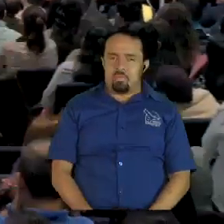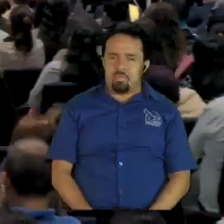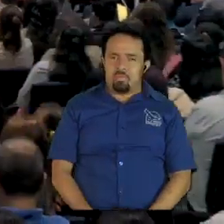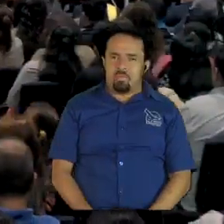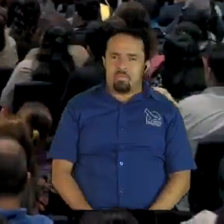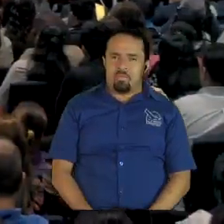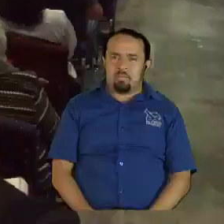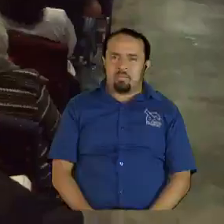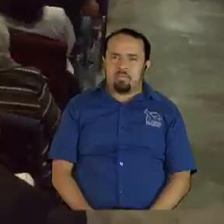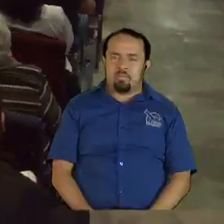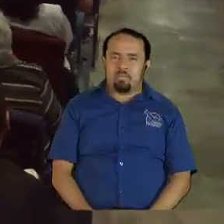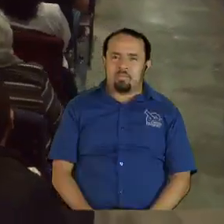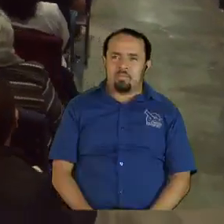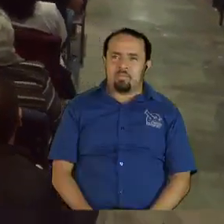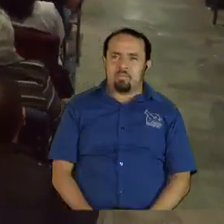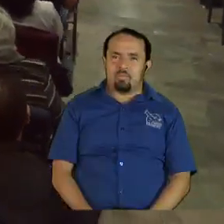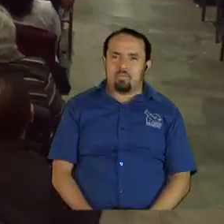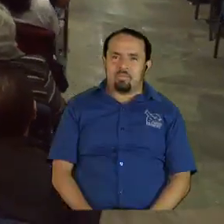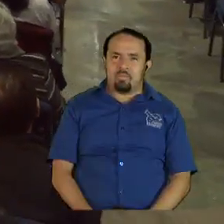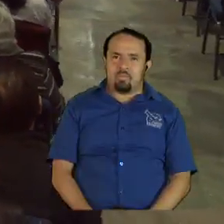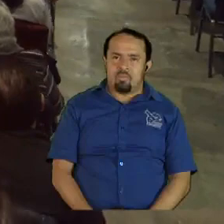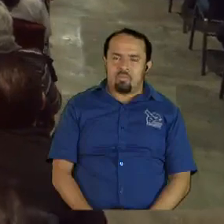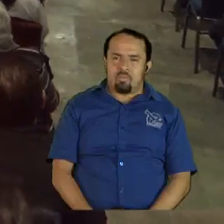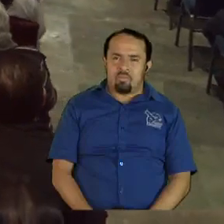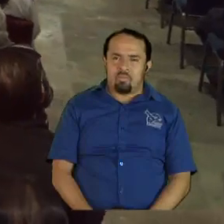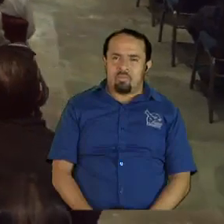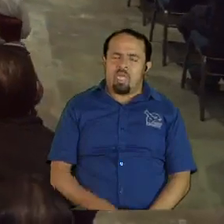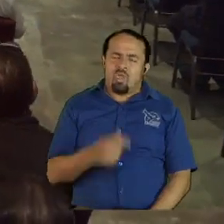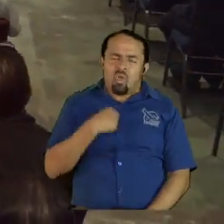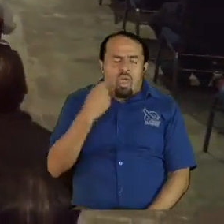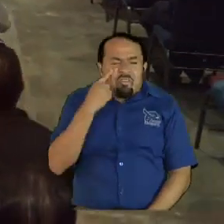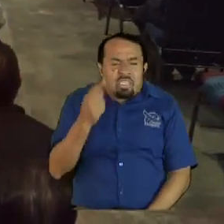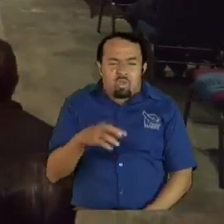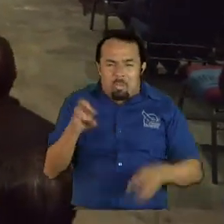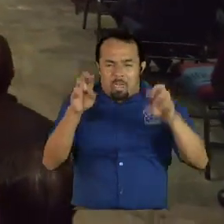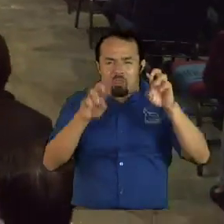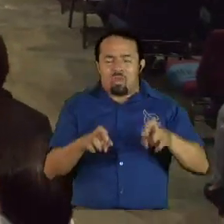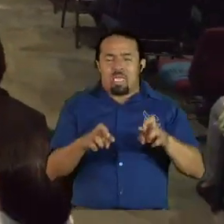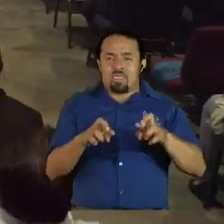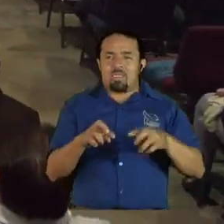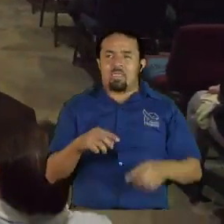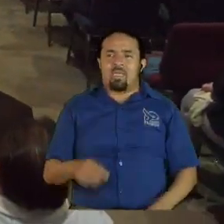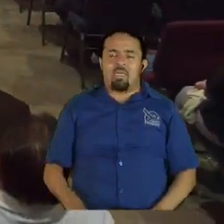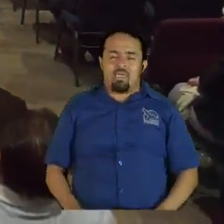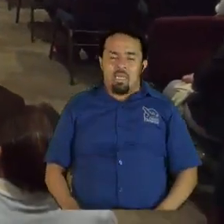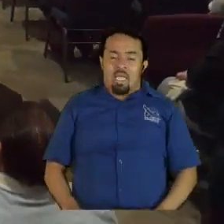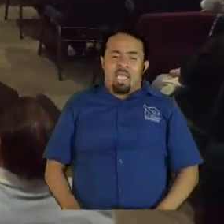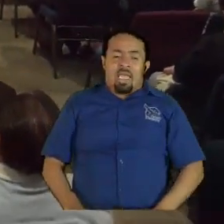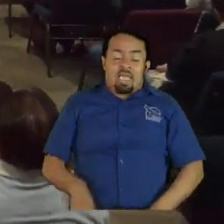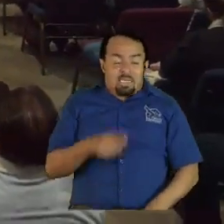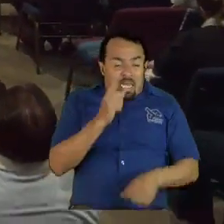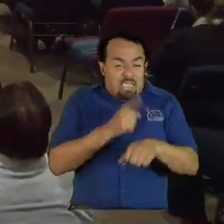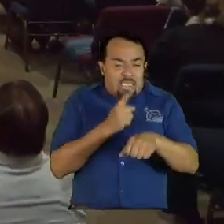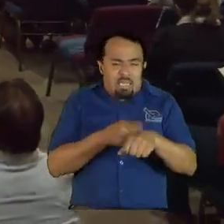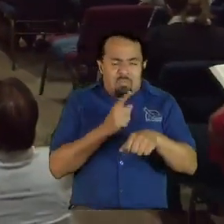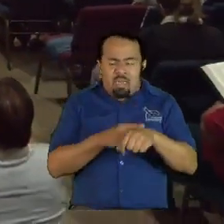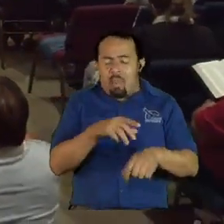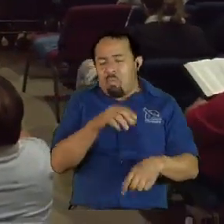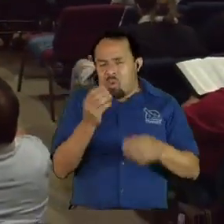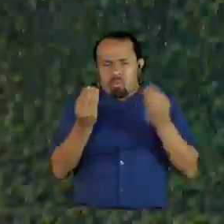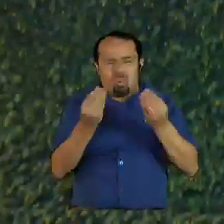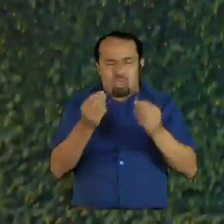Entonces, digamos, yo me he topado con gente que se le disciplina por X o Y razón y empiezan a